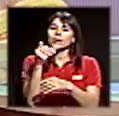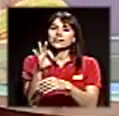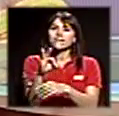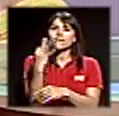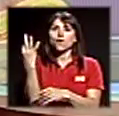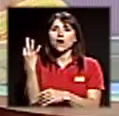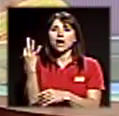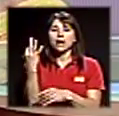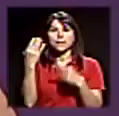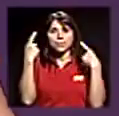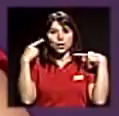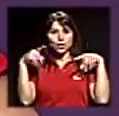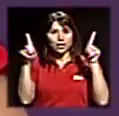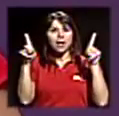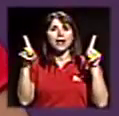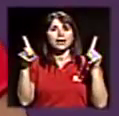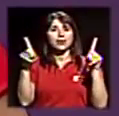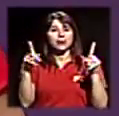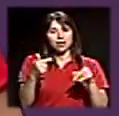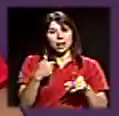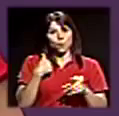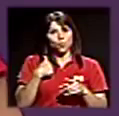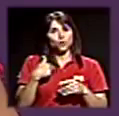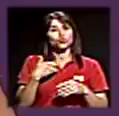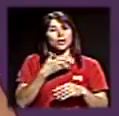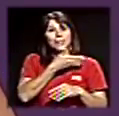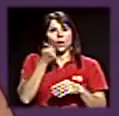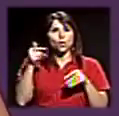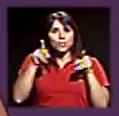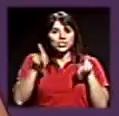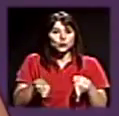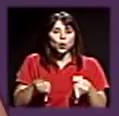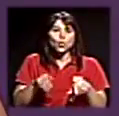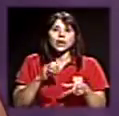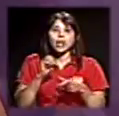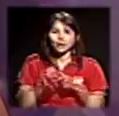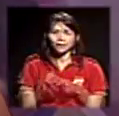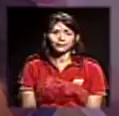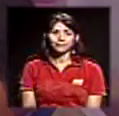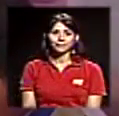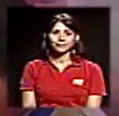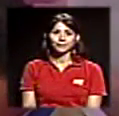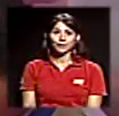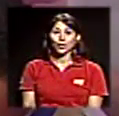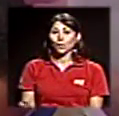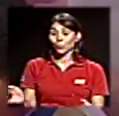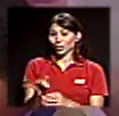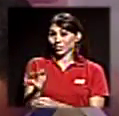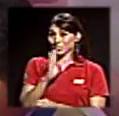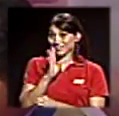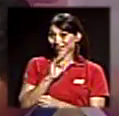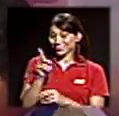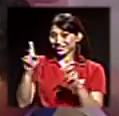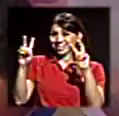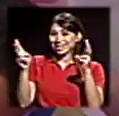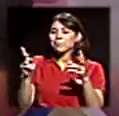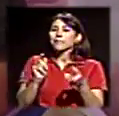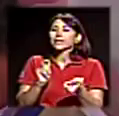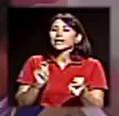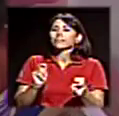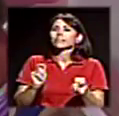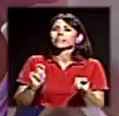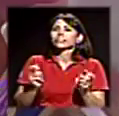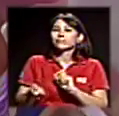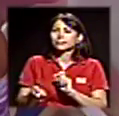fórmulas para lograr que uno sea mejor persona o restaurar. Bueno, y en esa misma línea de restaurar de